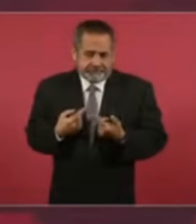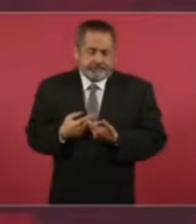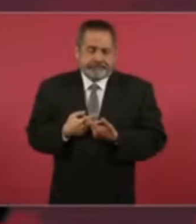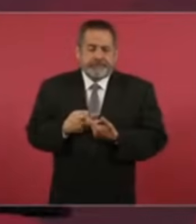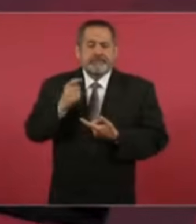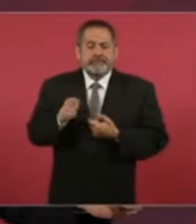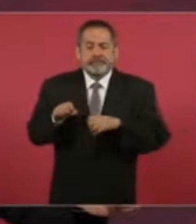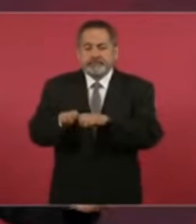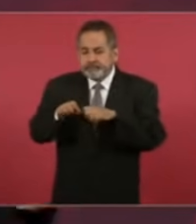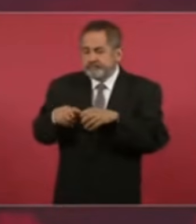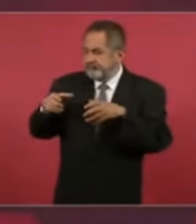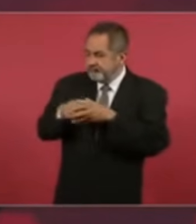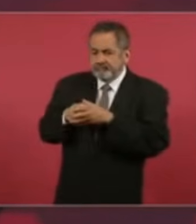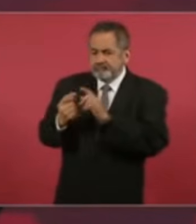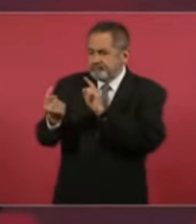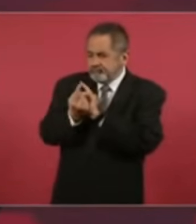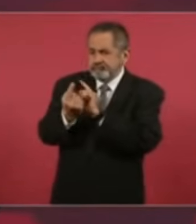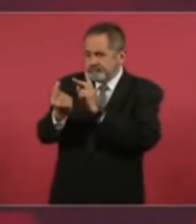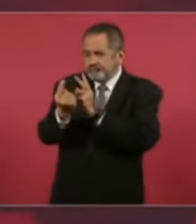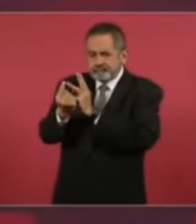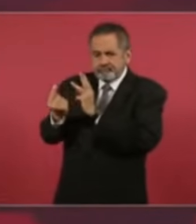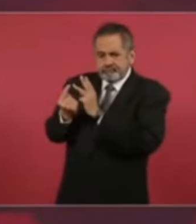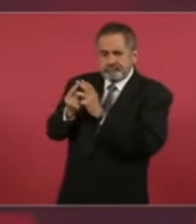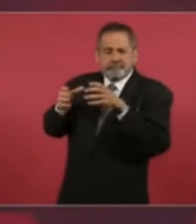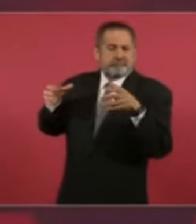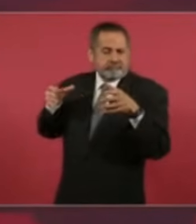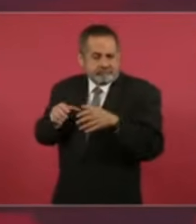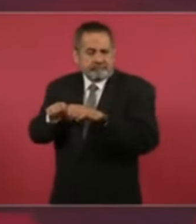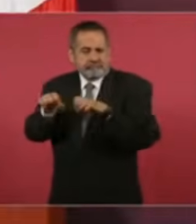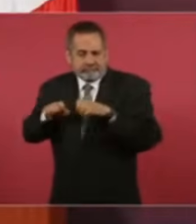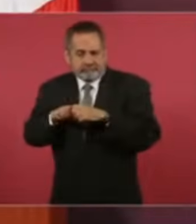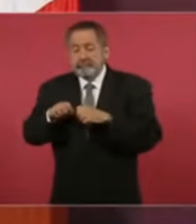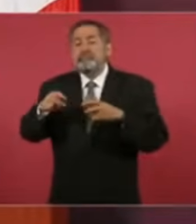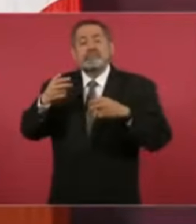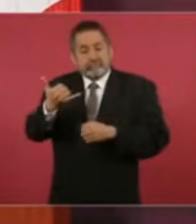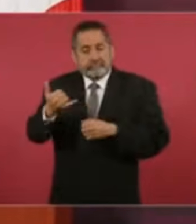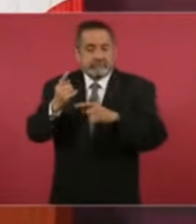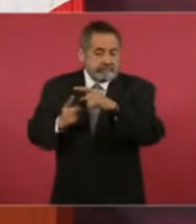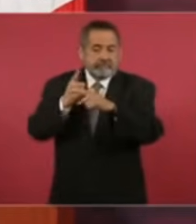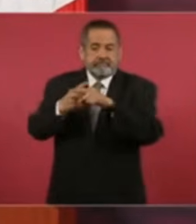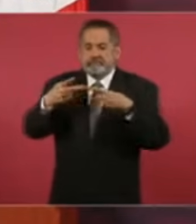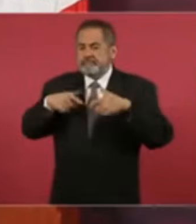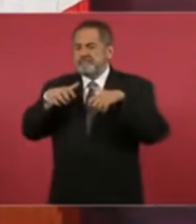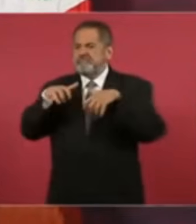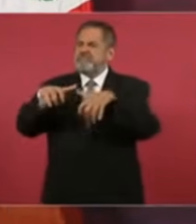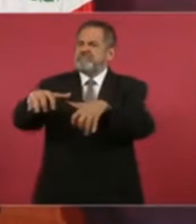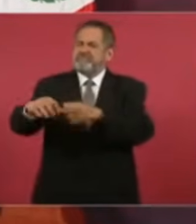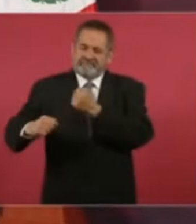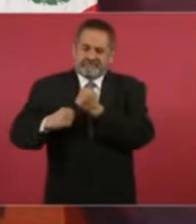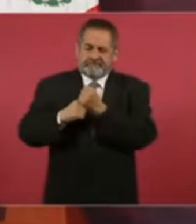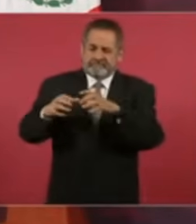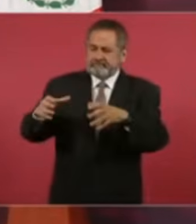es de un equipo. Desde luego nos respalda el pueblo, nos apoya